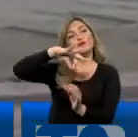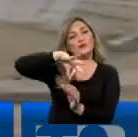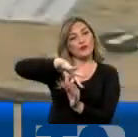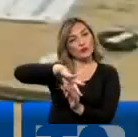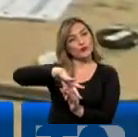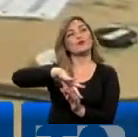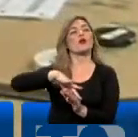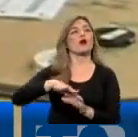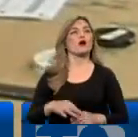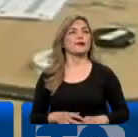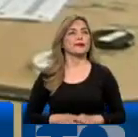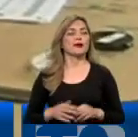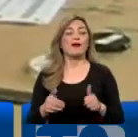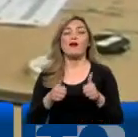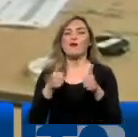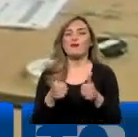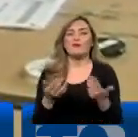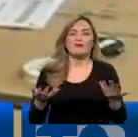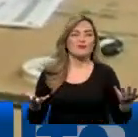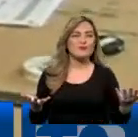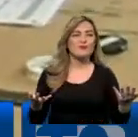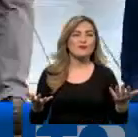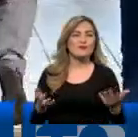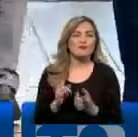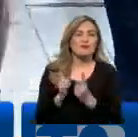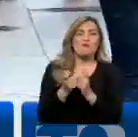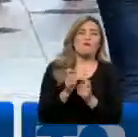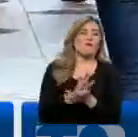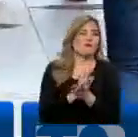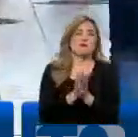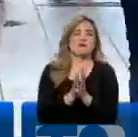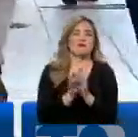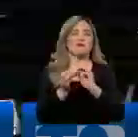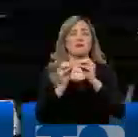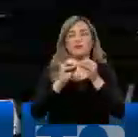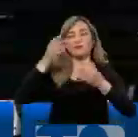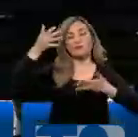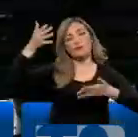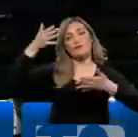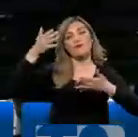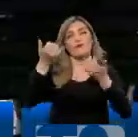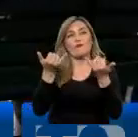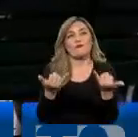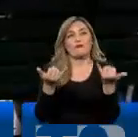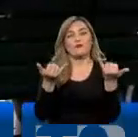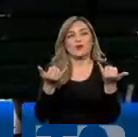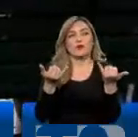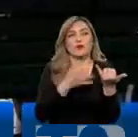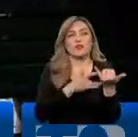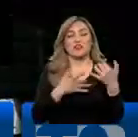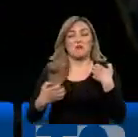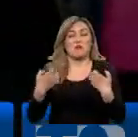elecciones, el atractivo de los candidatos no modificará nada, pues el tejido político en este momento no genera